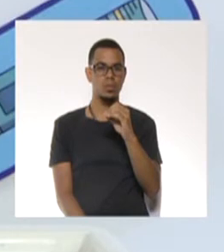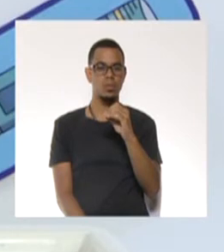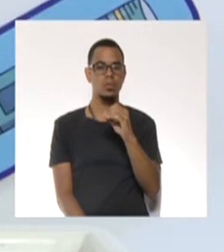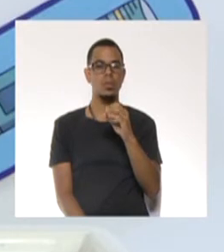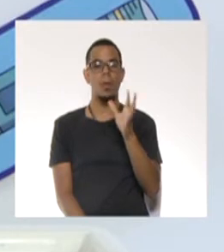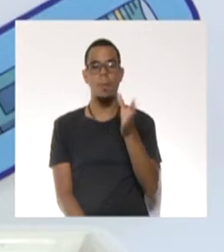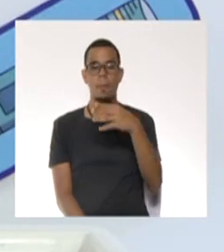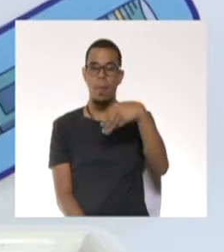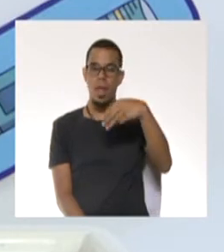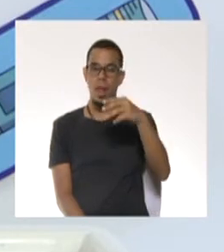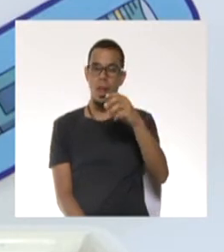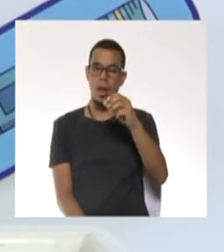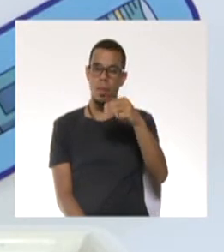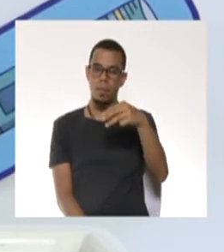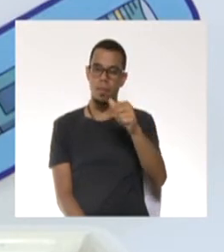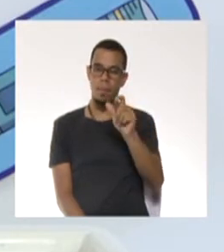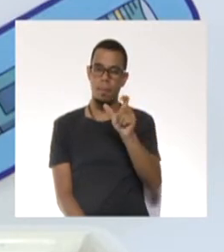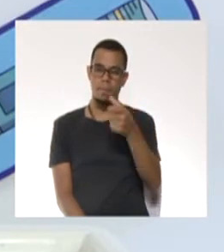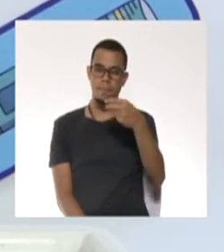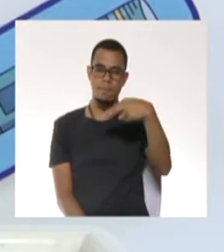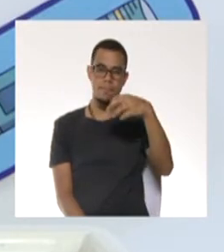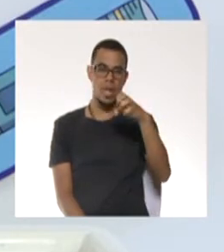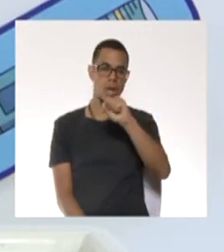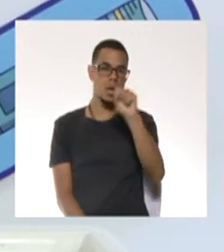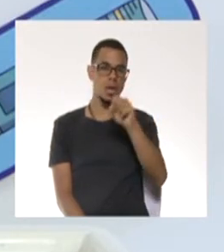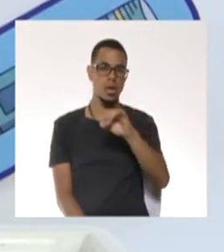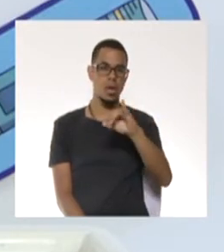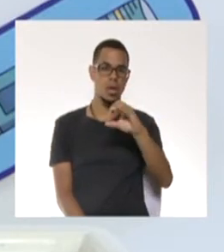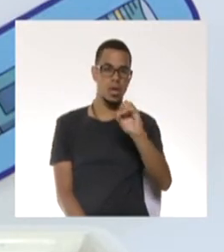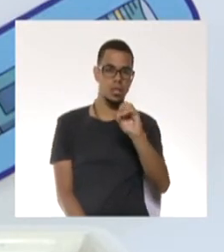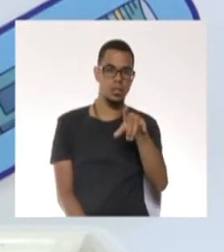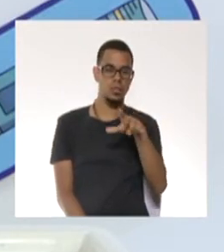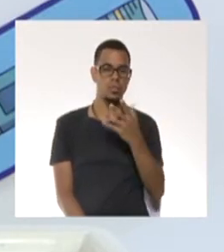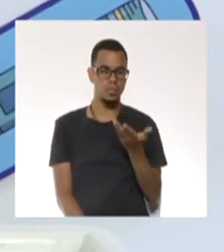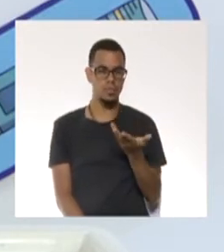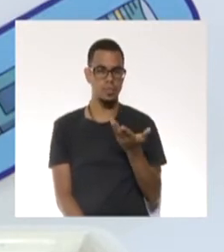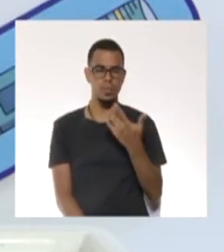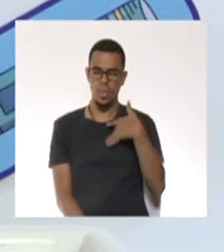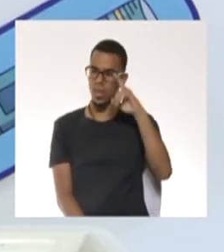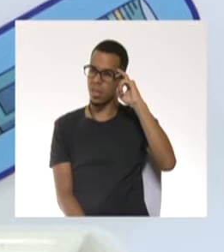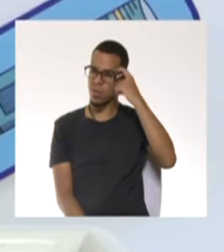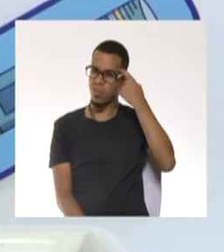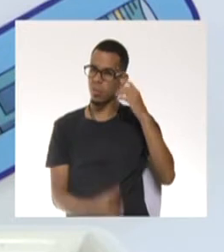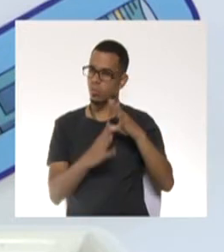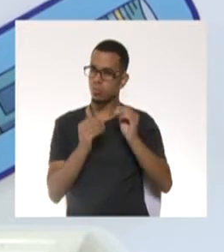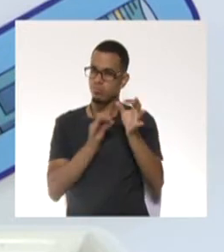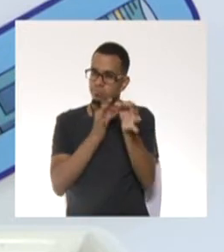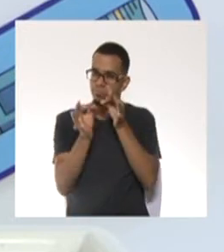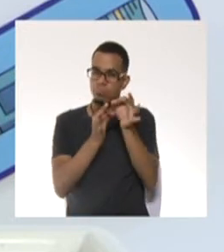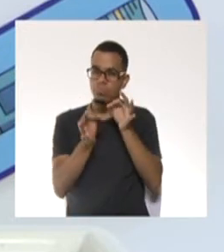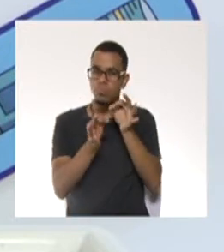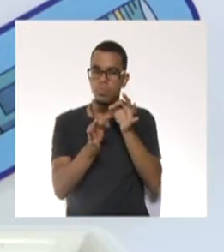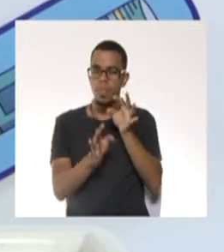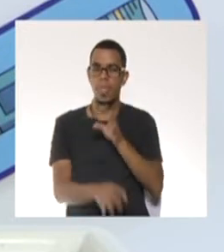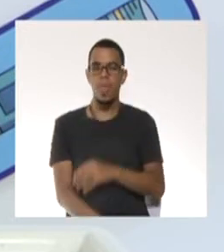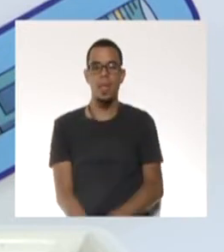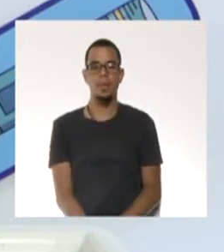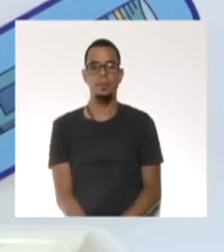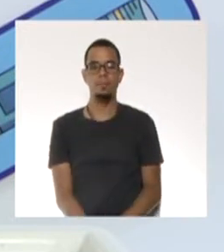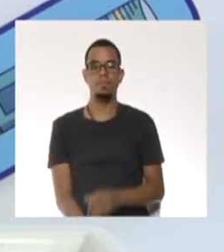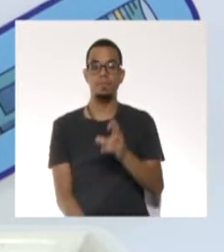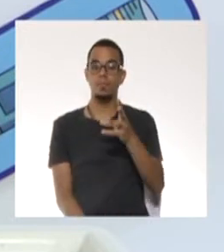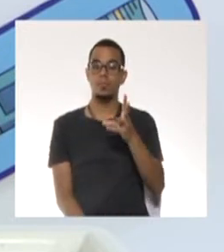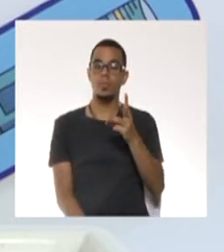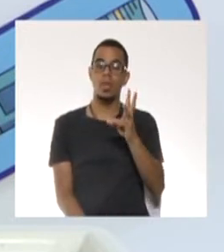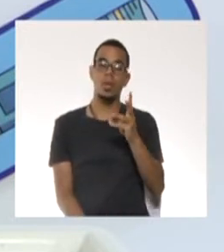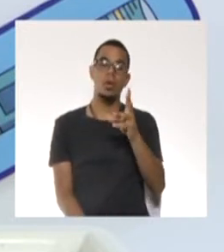de magnesio que consumía como un antiácido, ¿sí? Ajá. Luego hablamos de los ácidos,